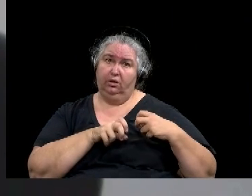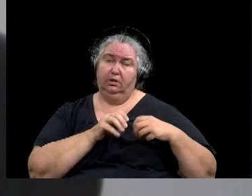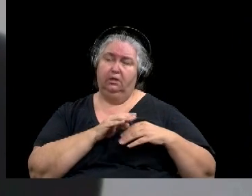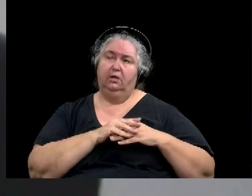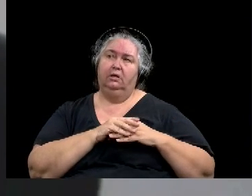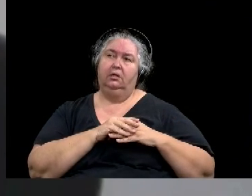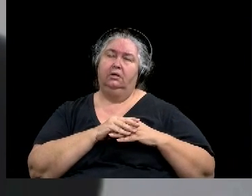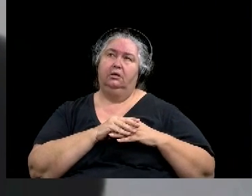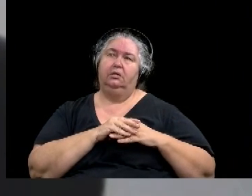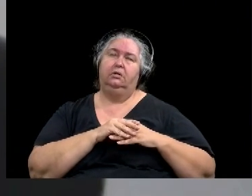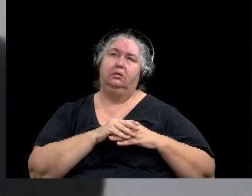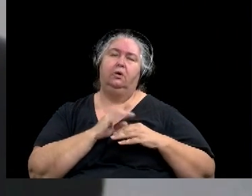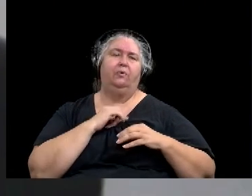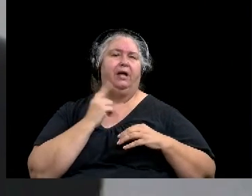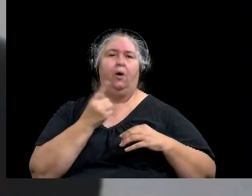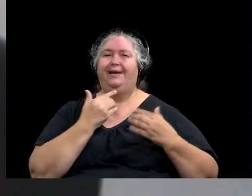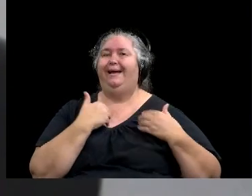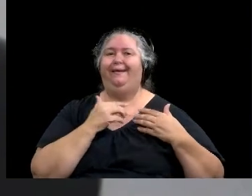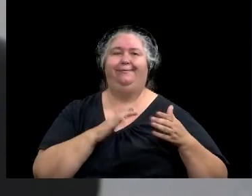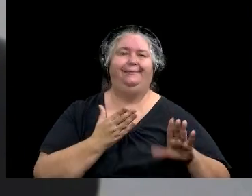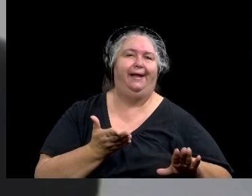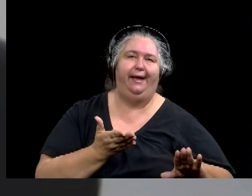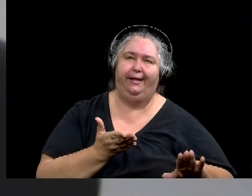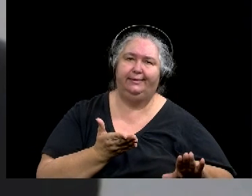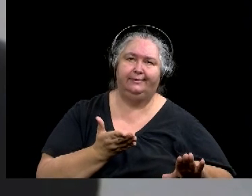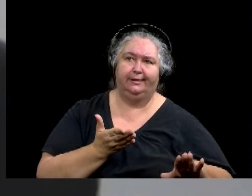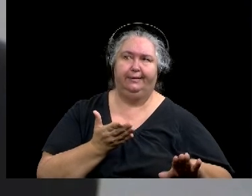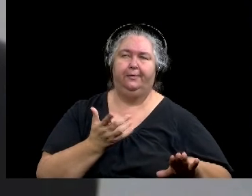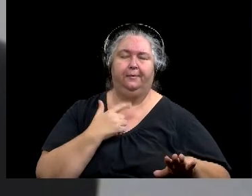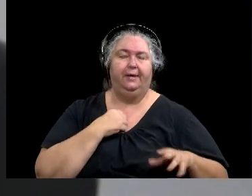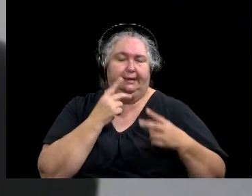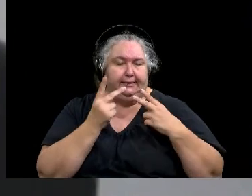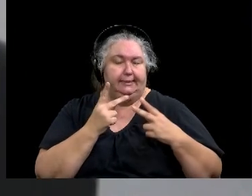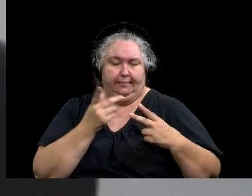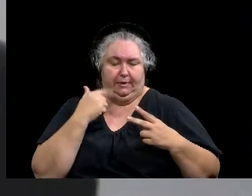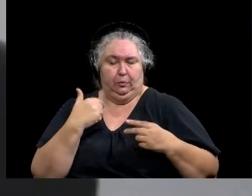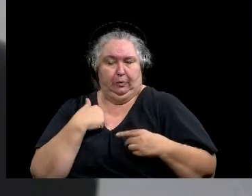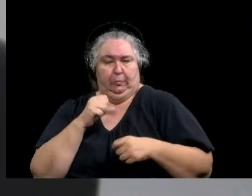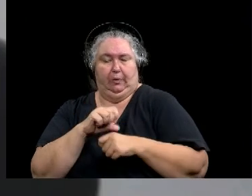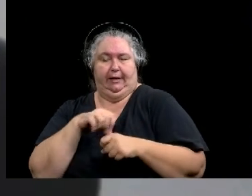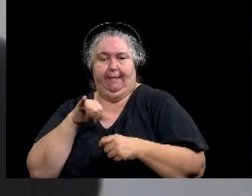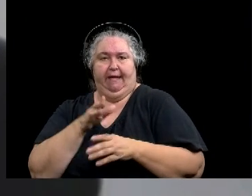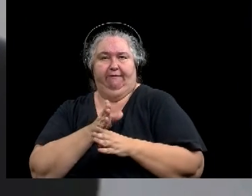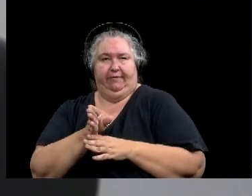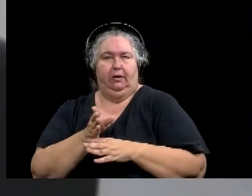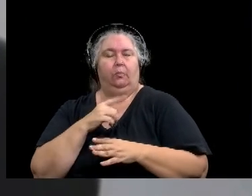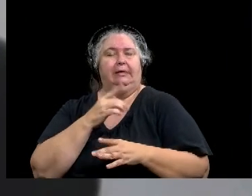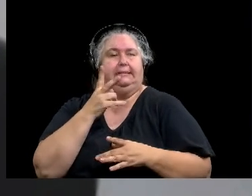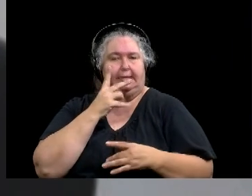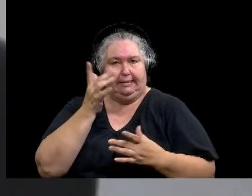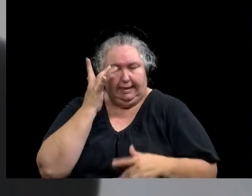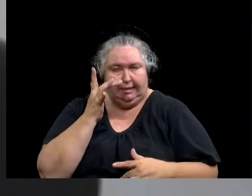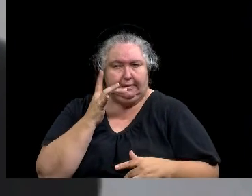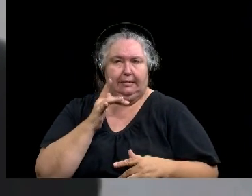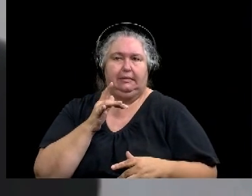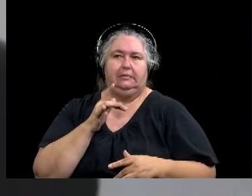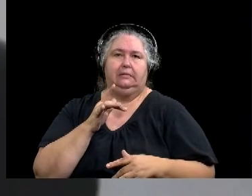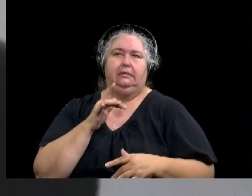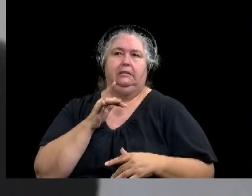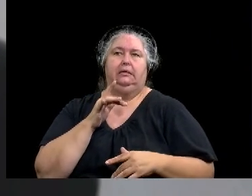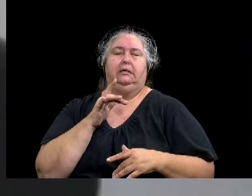parte esto es algo muy dificultoso y siempre hemos tenido enfermedad necesitemos tenemos